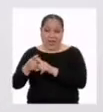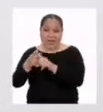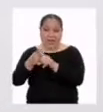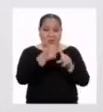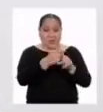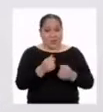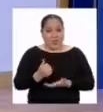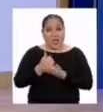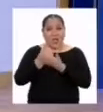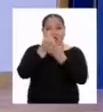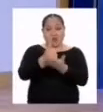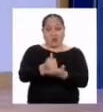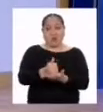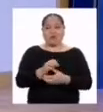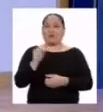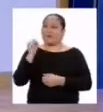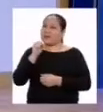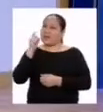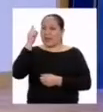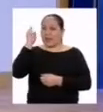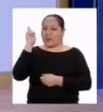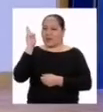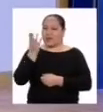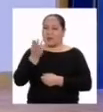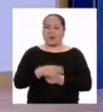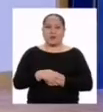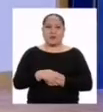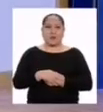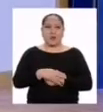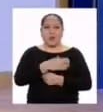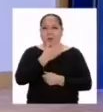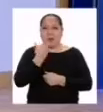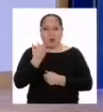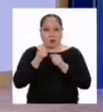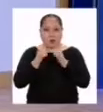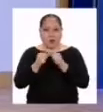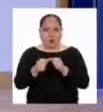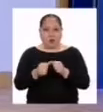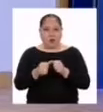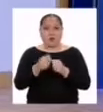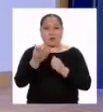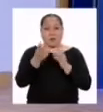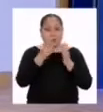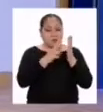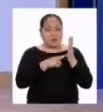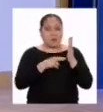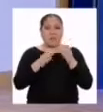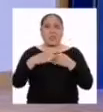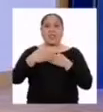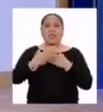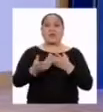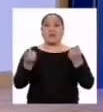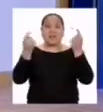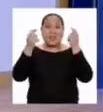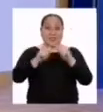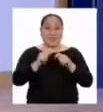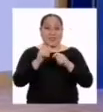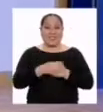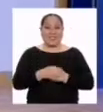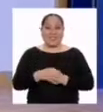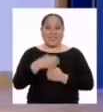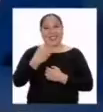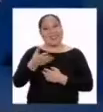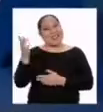nos enriquecen. Creo que sí, profesora Virna, pero mejor sigamos conversando al respecto luego de la pausa.